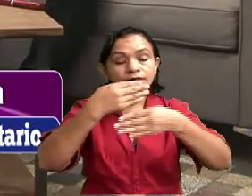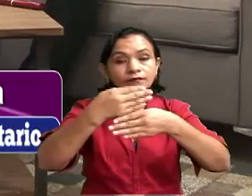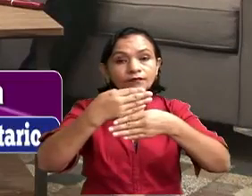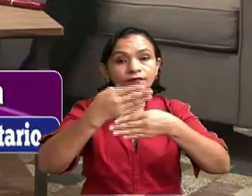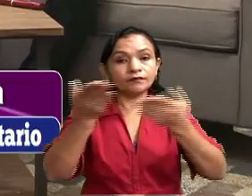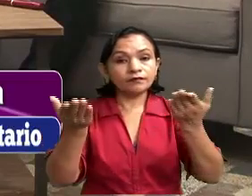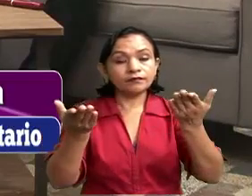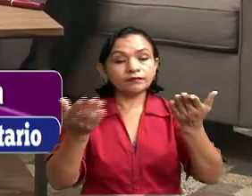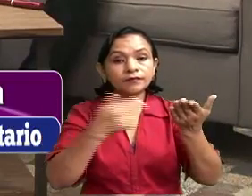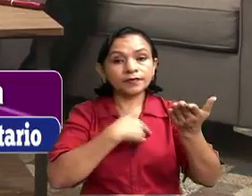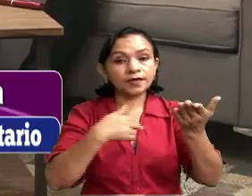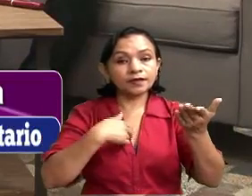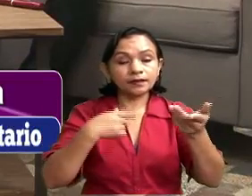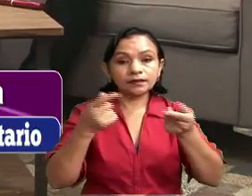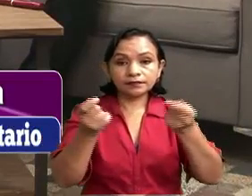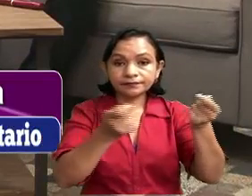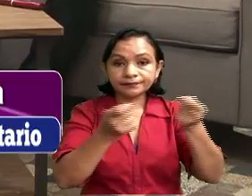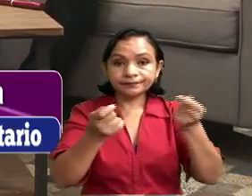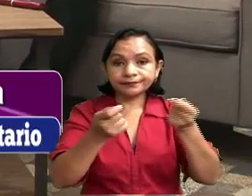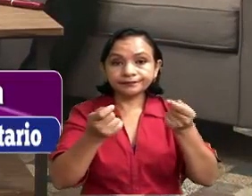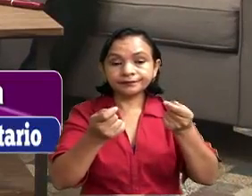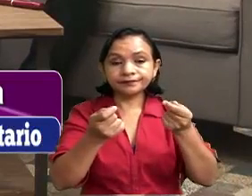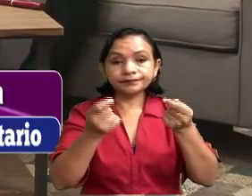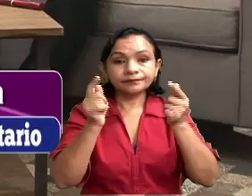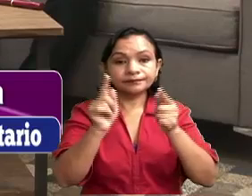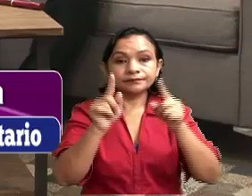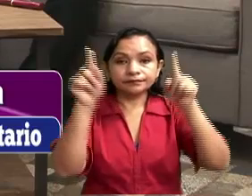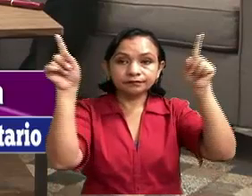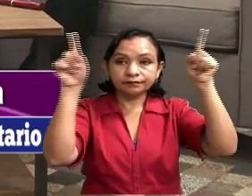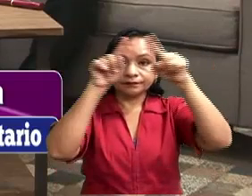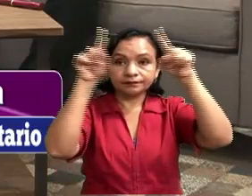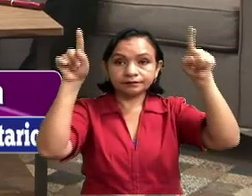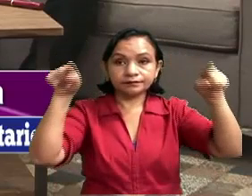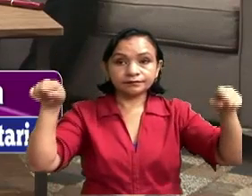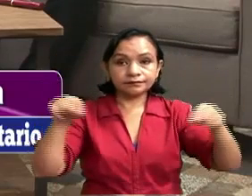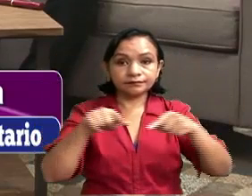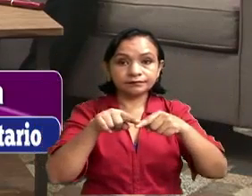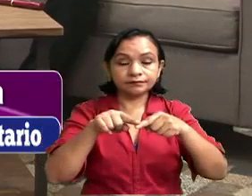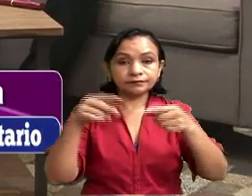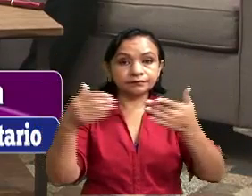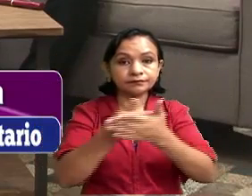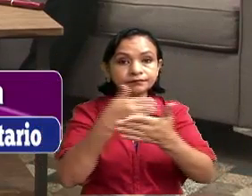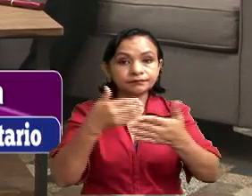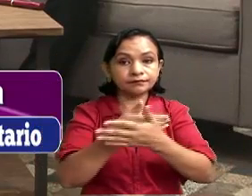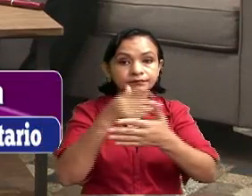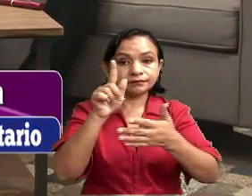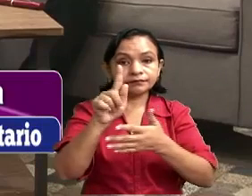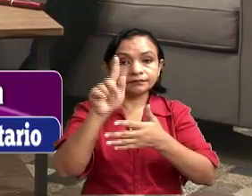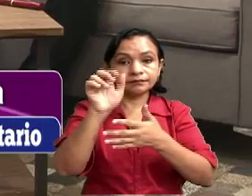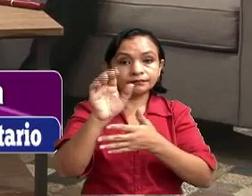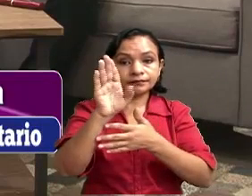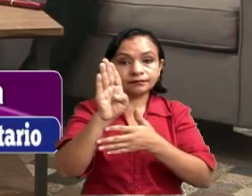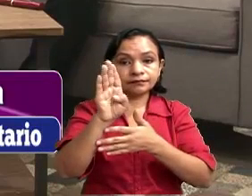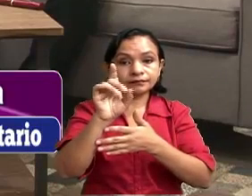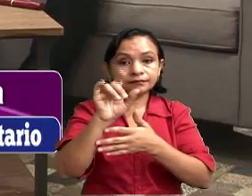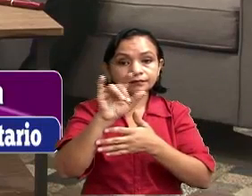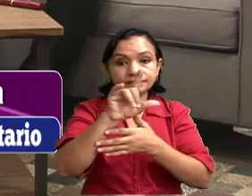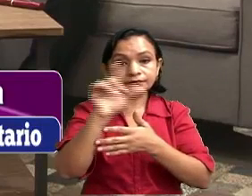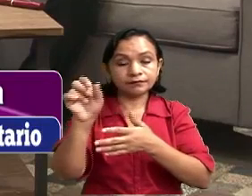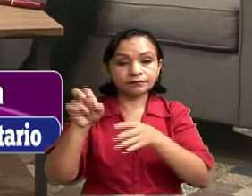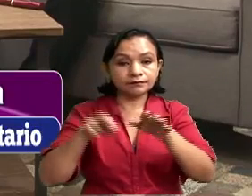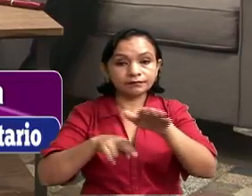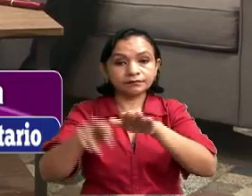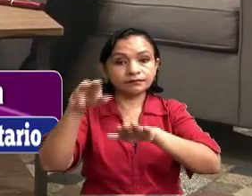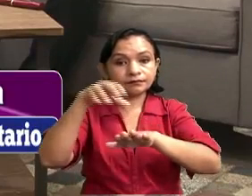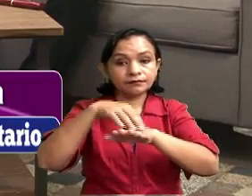rehabilitación de las tablillas, que es otro punto fronterizo nuevo que tiene Nicaragua por el lado del río San Juan con Costa